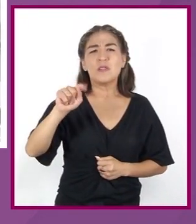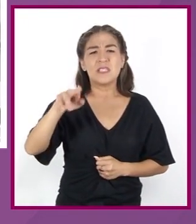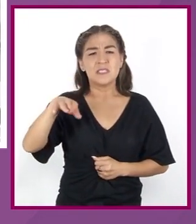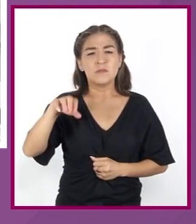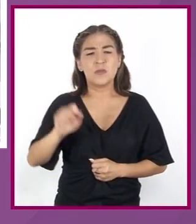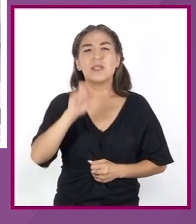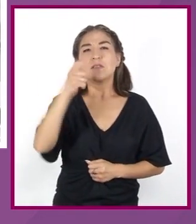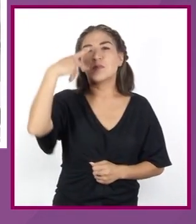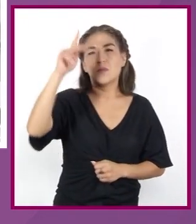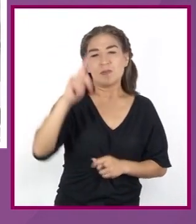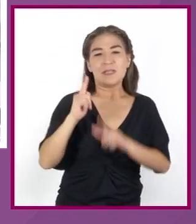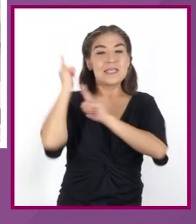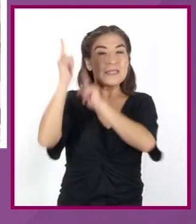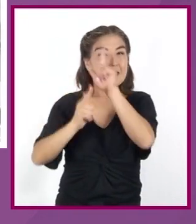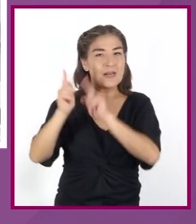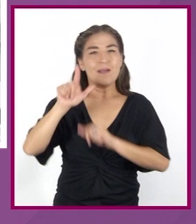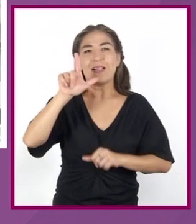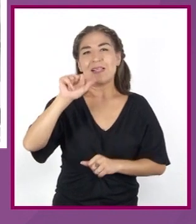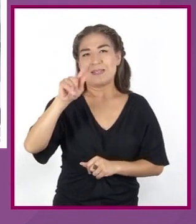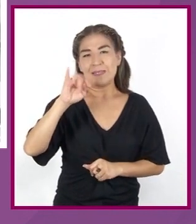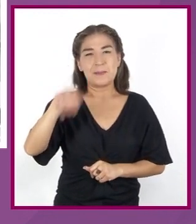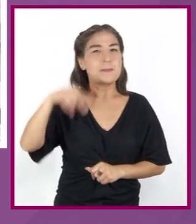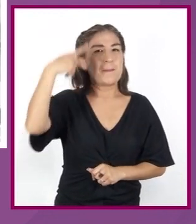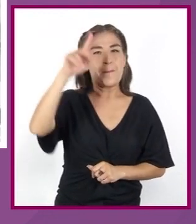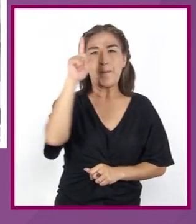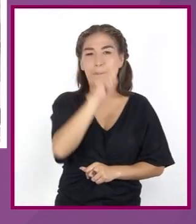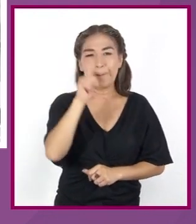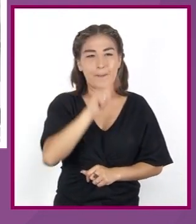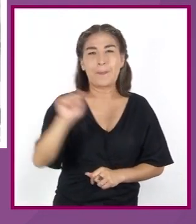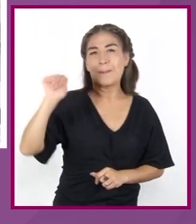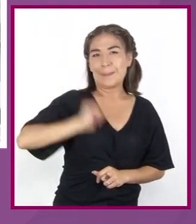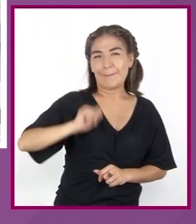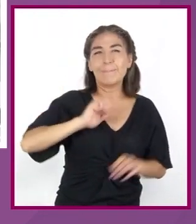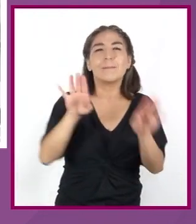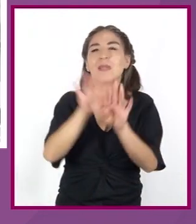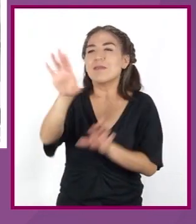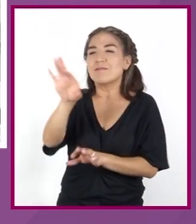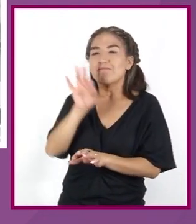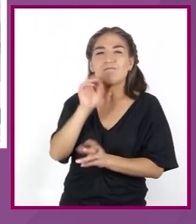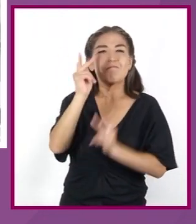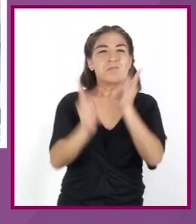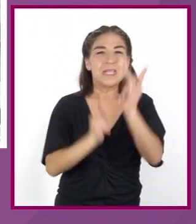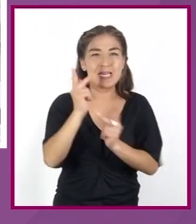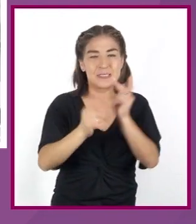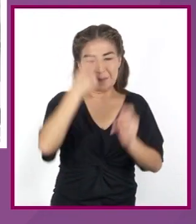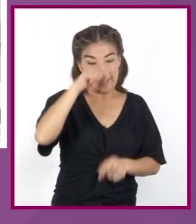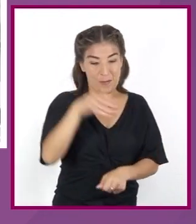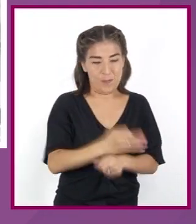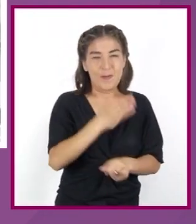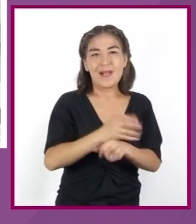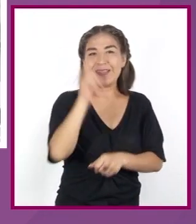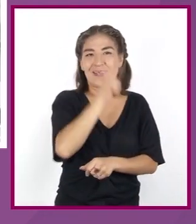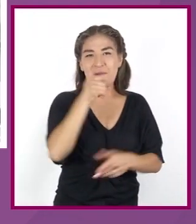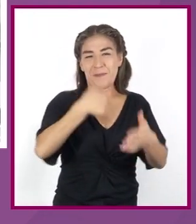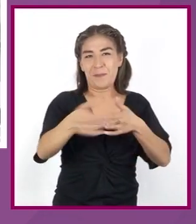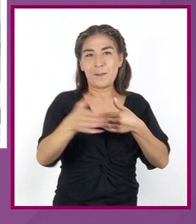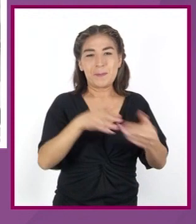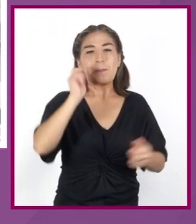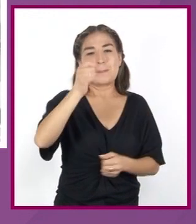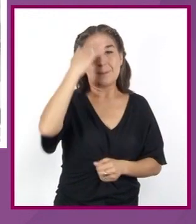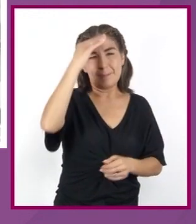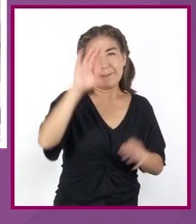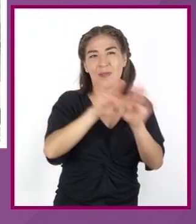palabras del griego y latín, lenguas clásicas, que se toman como préstamos en las lenguas modernas para expresar conceptos e